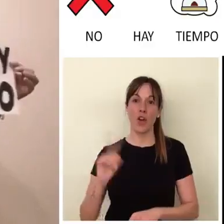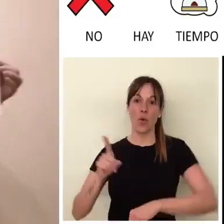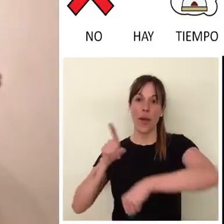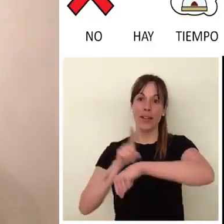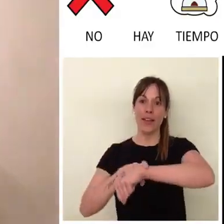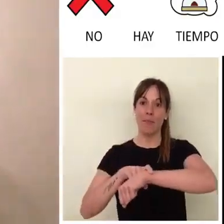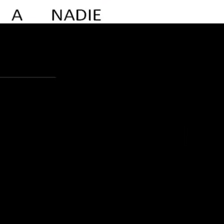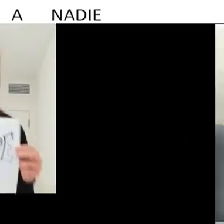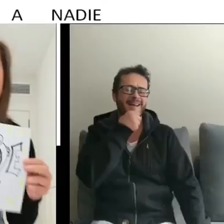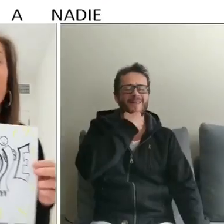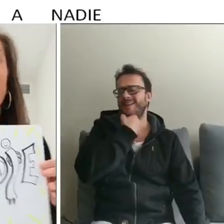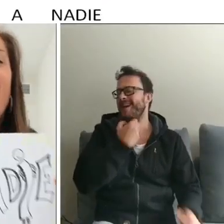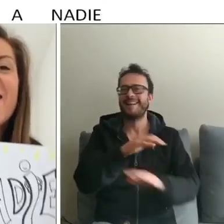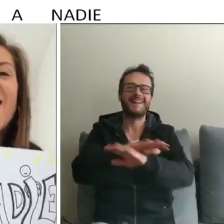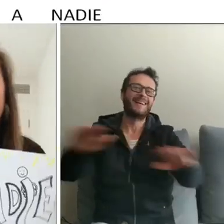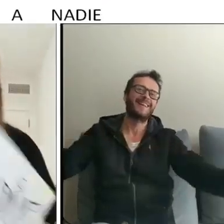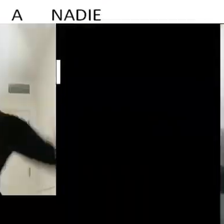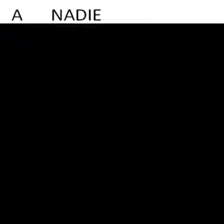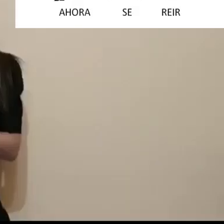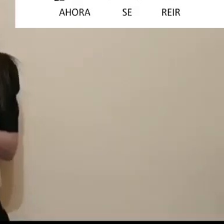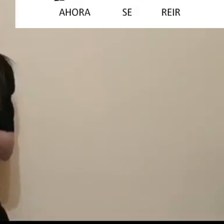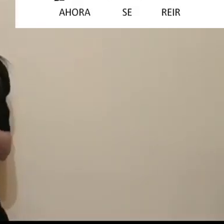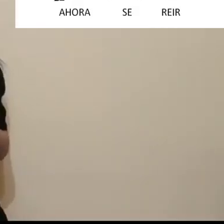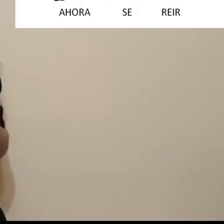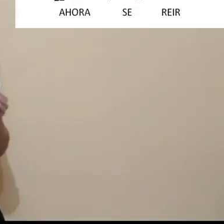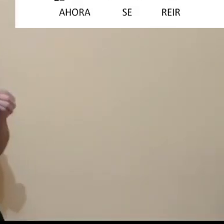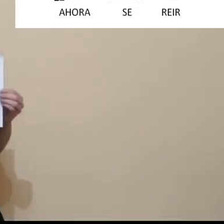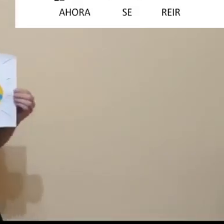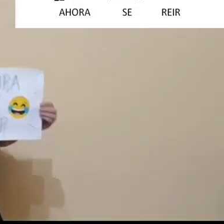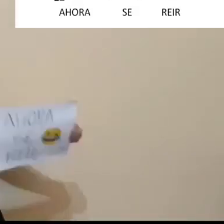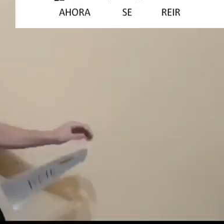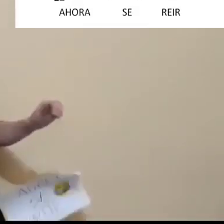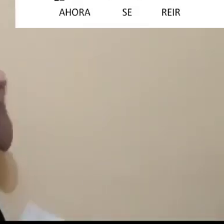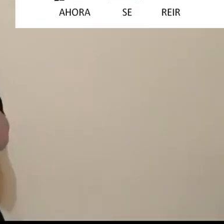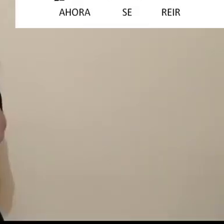vivir. No hay tiempo para odiar a nadie. Ahora sé